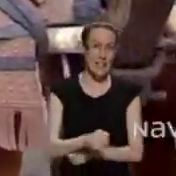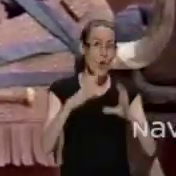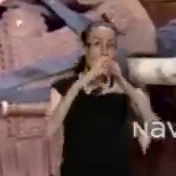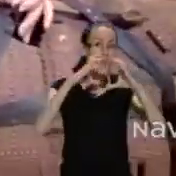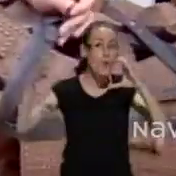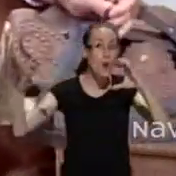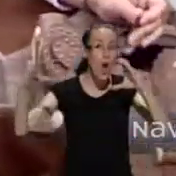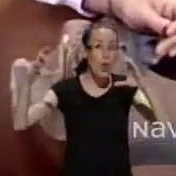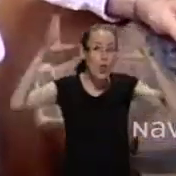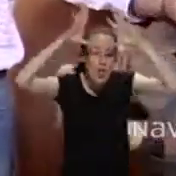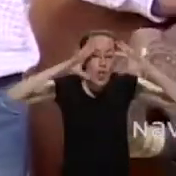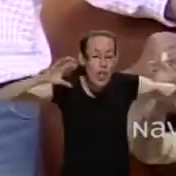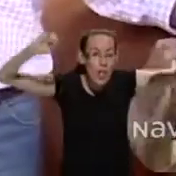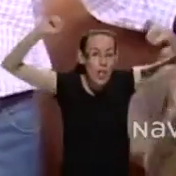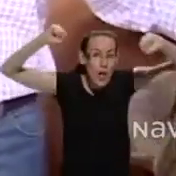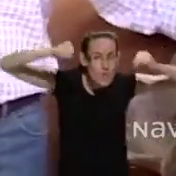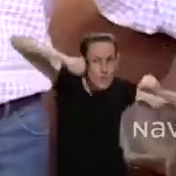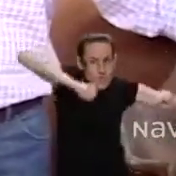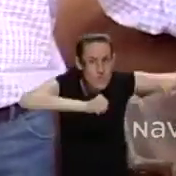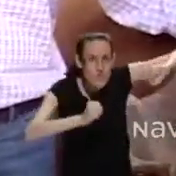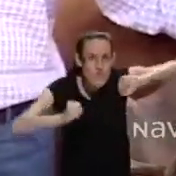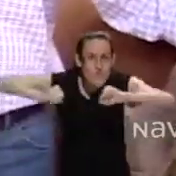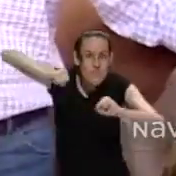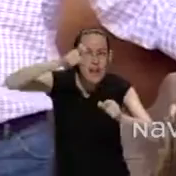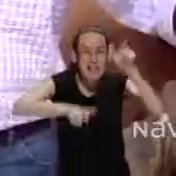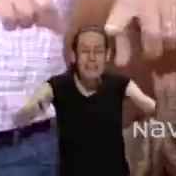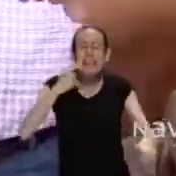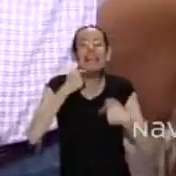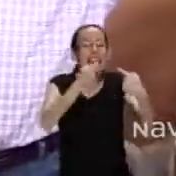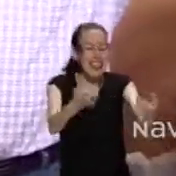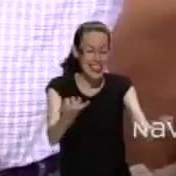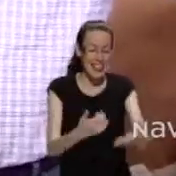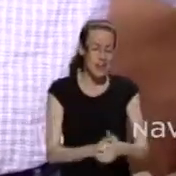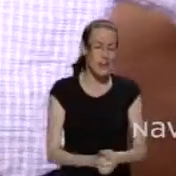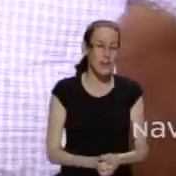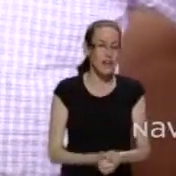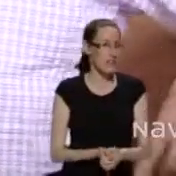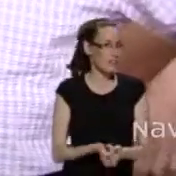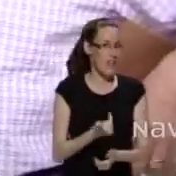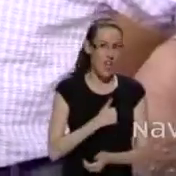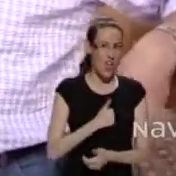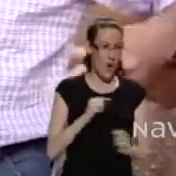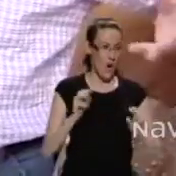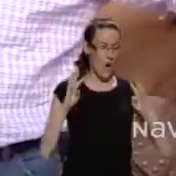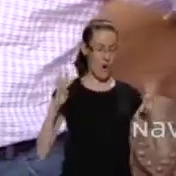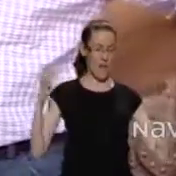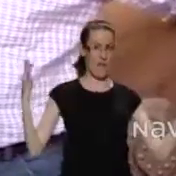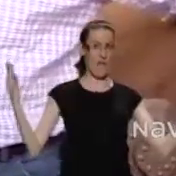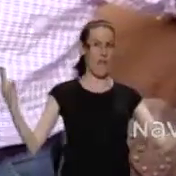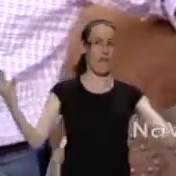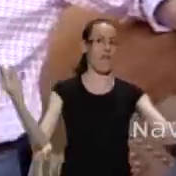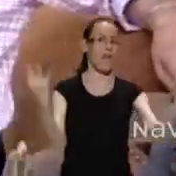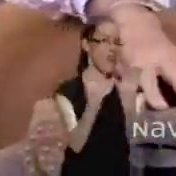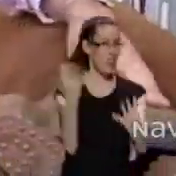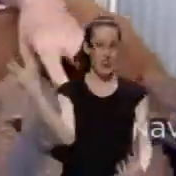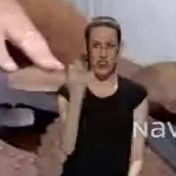las ferias lo suelo sacar. Ahí en la plaza. Pero claro, les tengo que poner un cerco porque si no, no hay quien quita a los chavales de